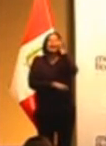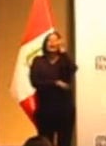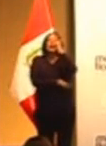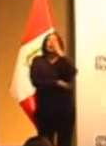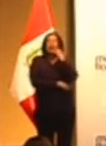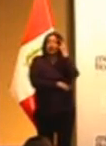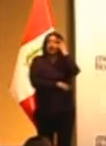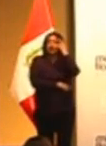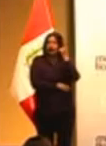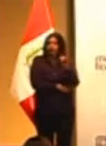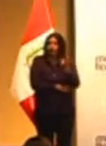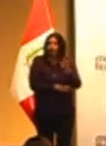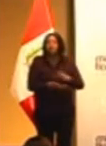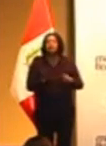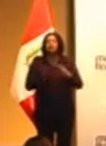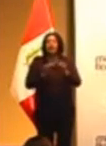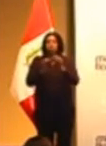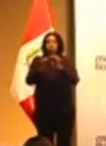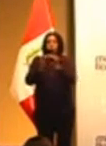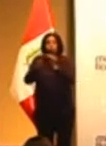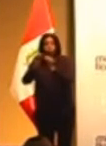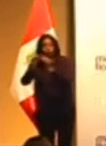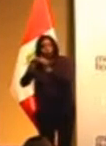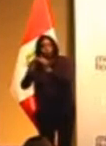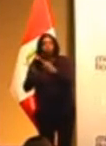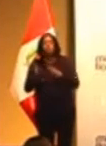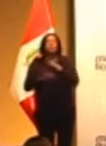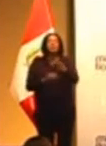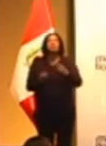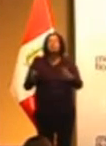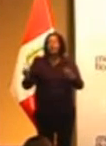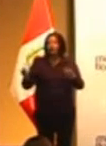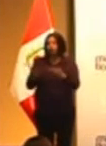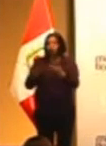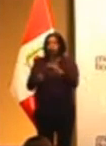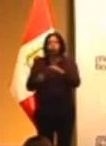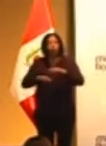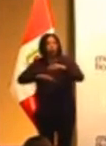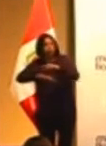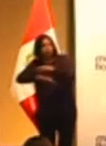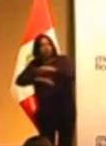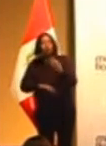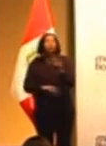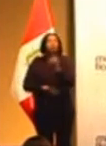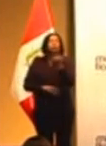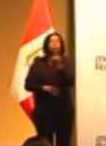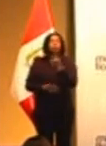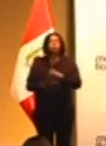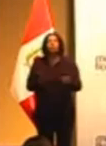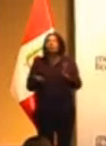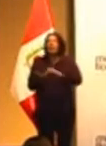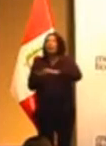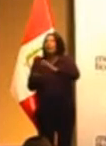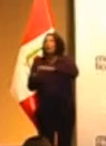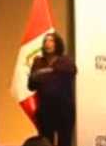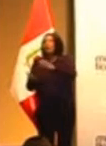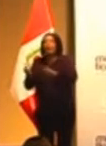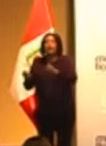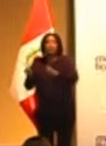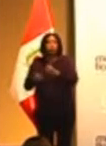conciencia que la solución para la movilidad no es una solución de más tenencia de